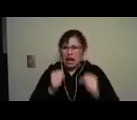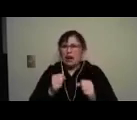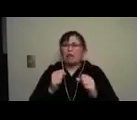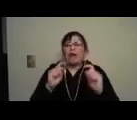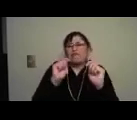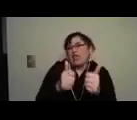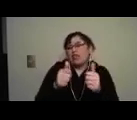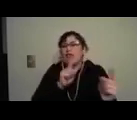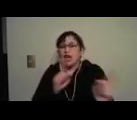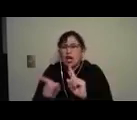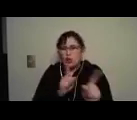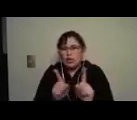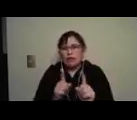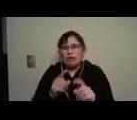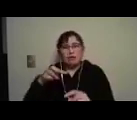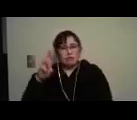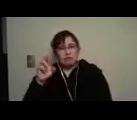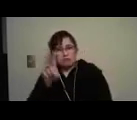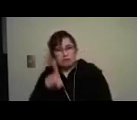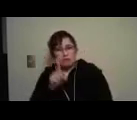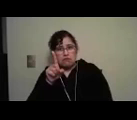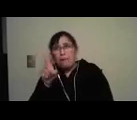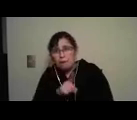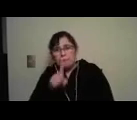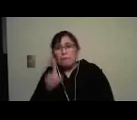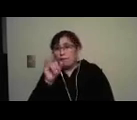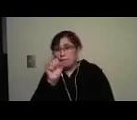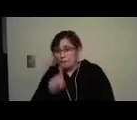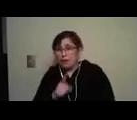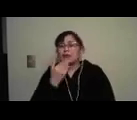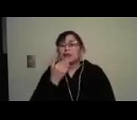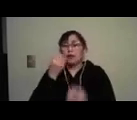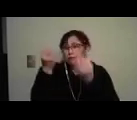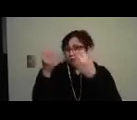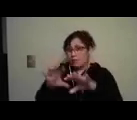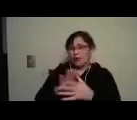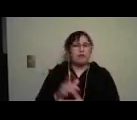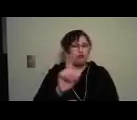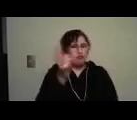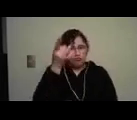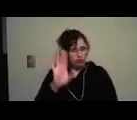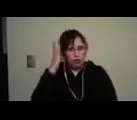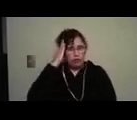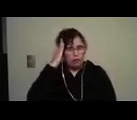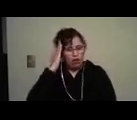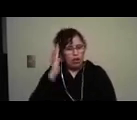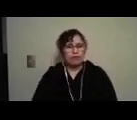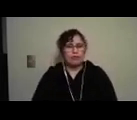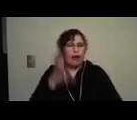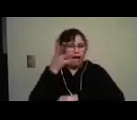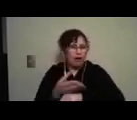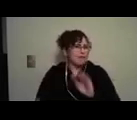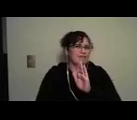¿ya? Todo eso es parte de lo que aparece en el Alzheimer y no tan solo memoria. Ahora,